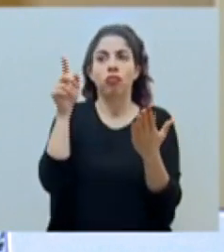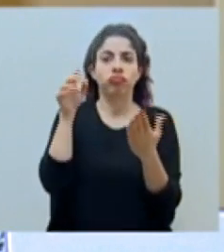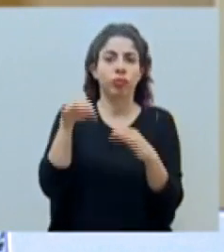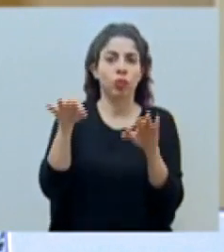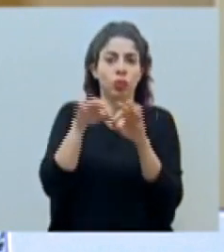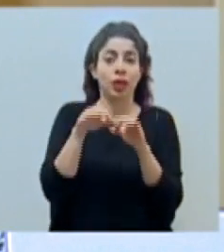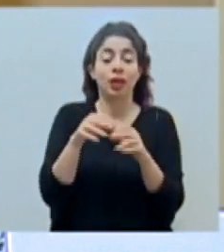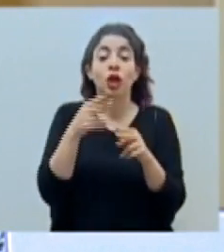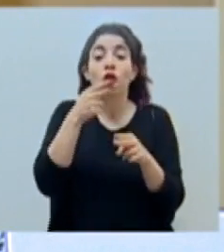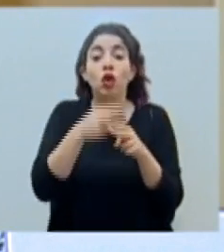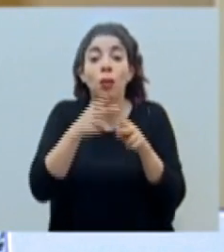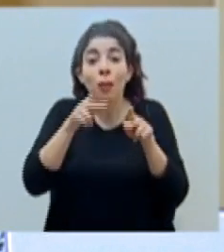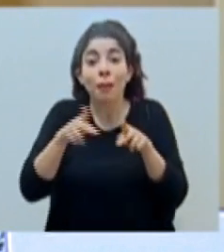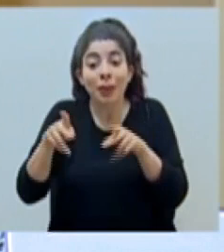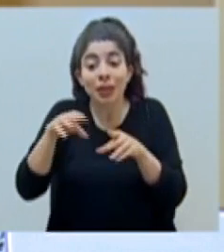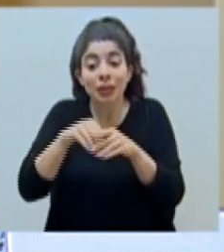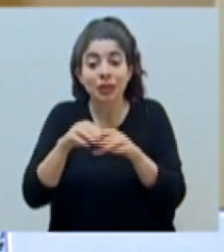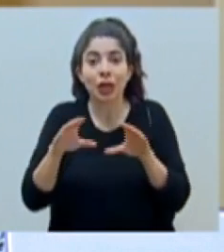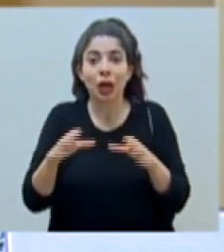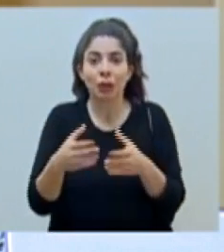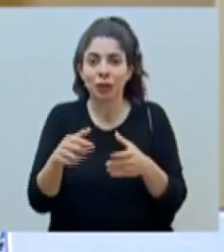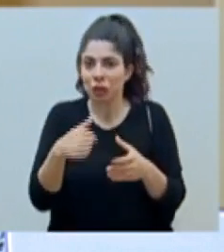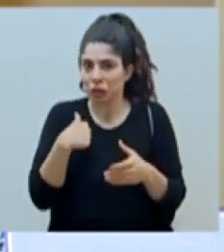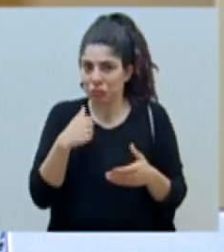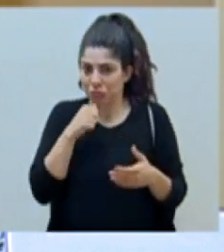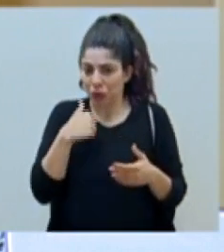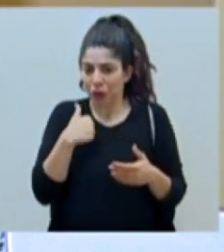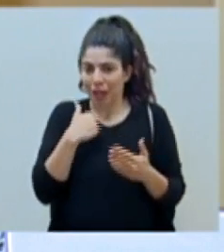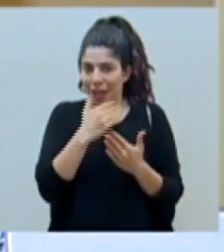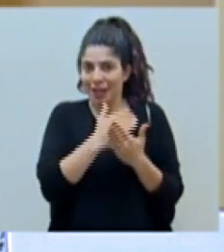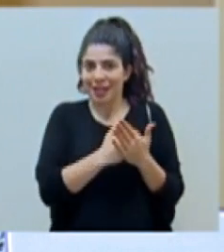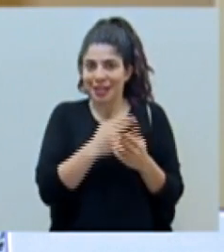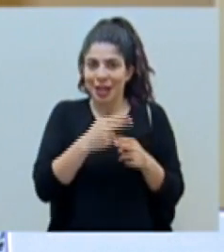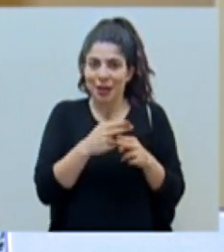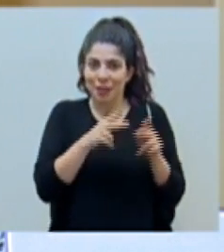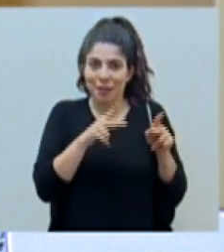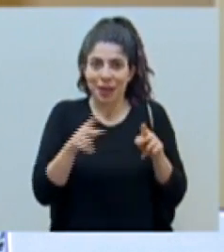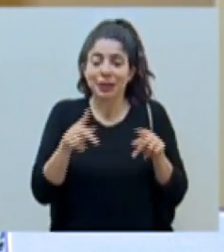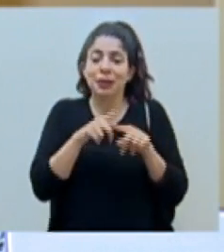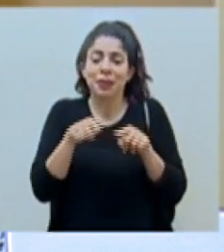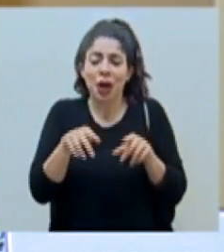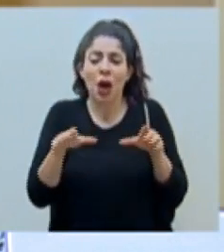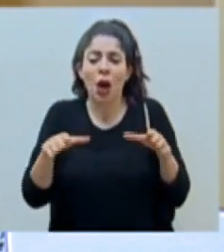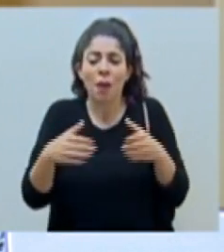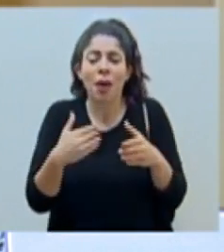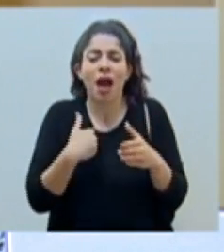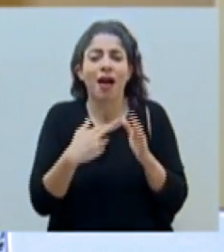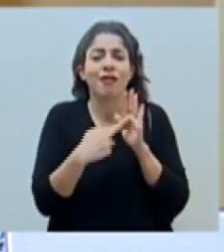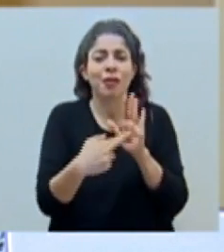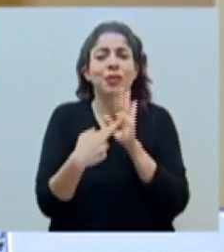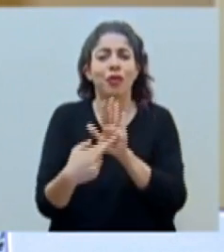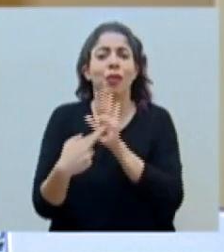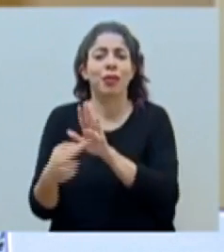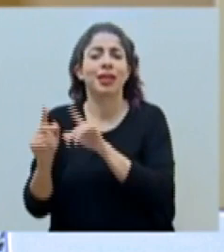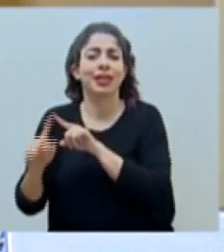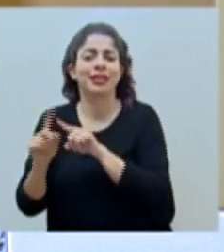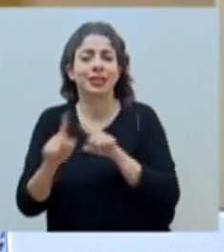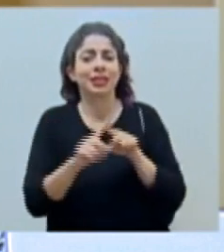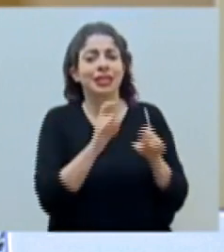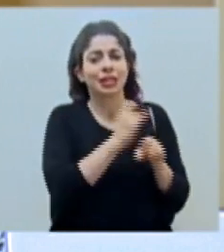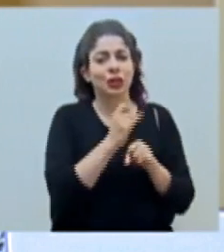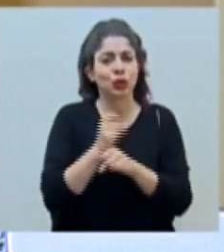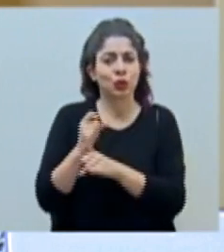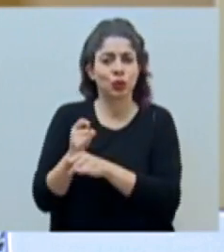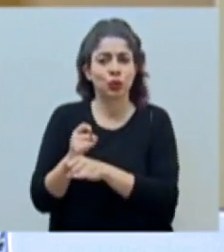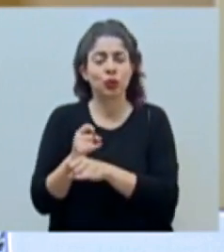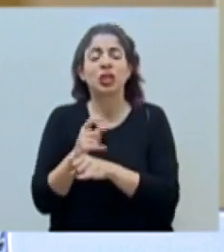de las personas que forman parte de esa comisión, yo no los tengo acá, pero como dije antes, es una comisión conformada por representantes institucionales designados por